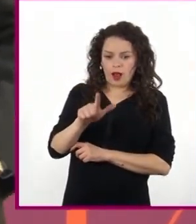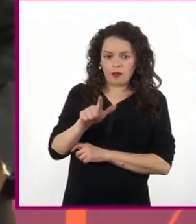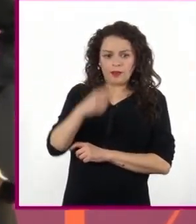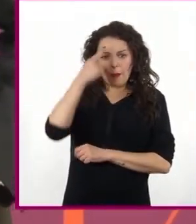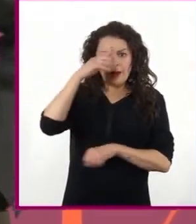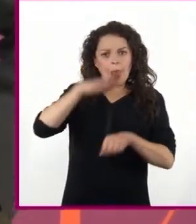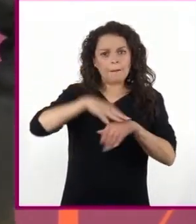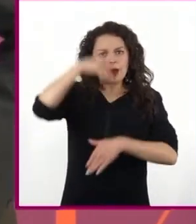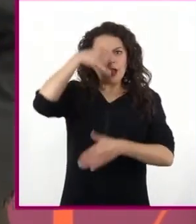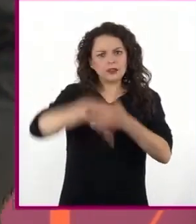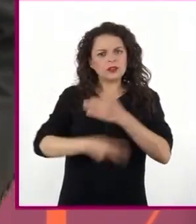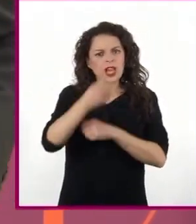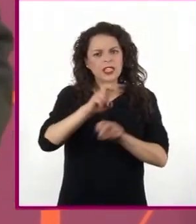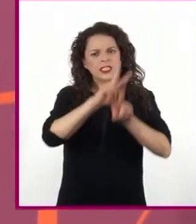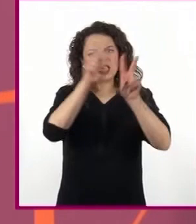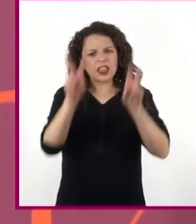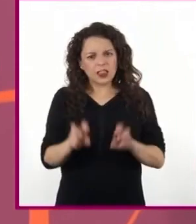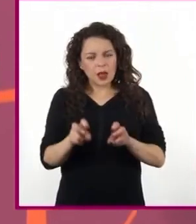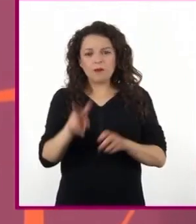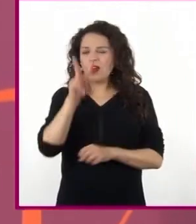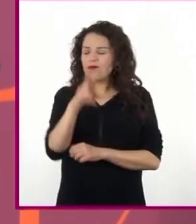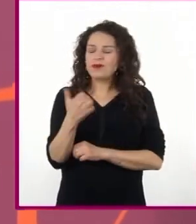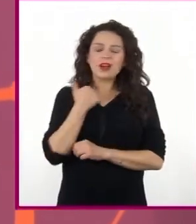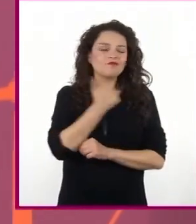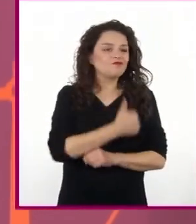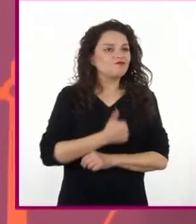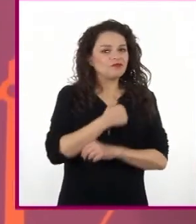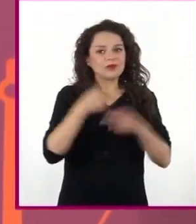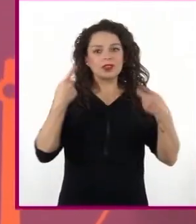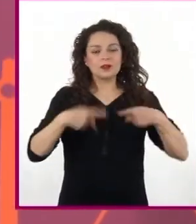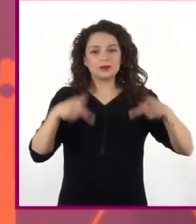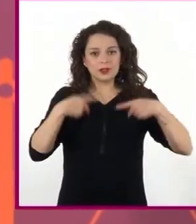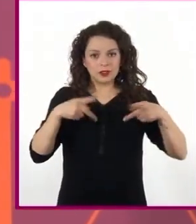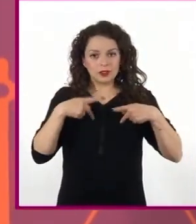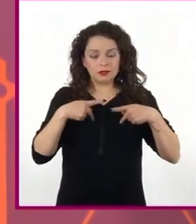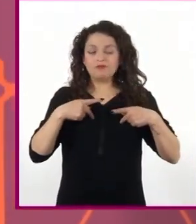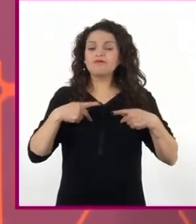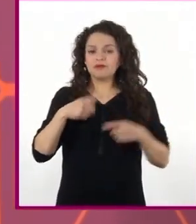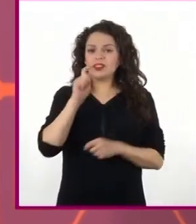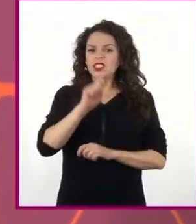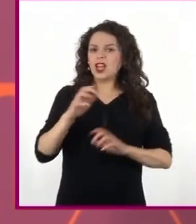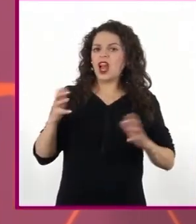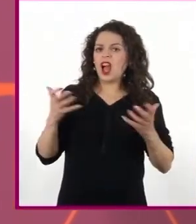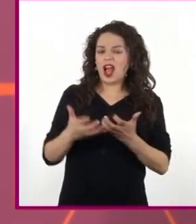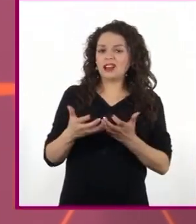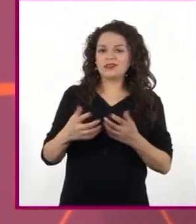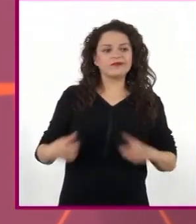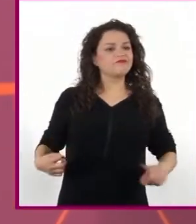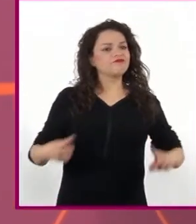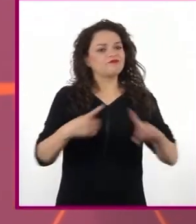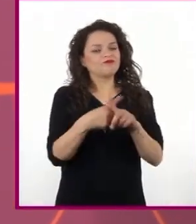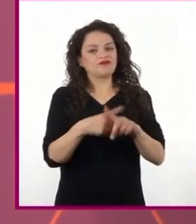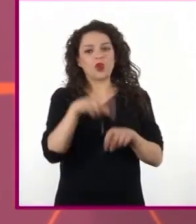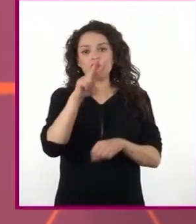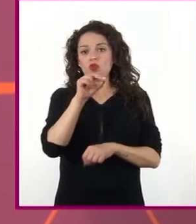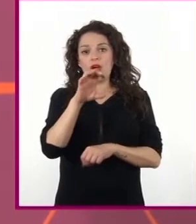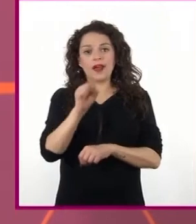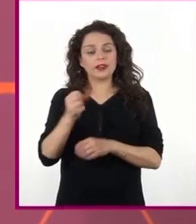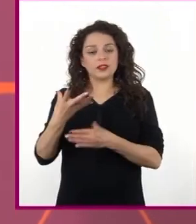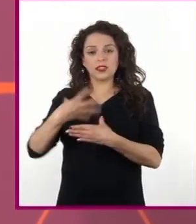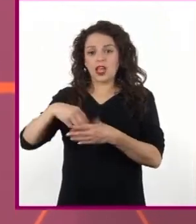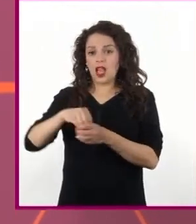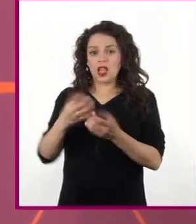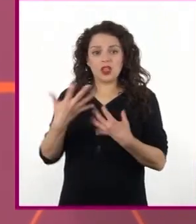que, desafortunadamente, entre las personas prevalecen actitudes y comportamientos contrarios a la inclusión o al reconocimiento de